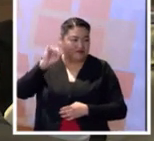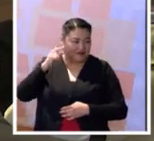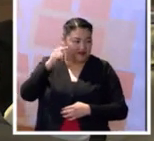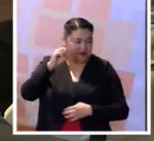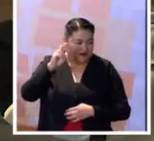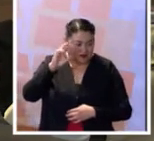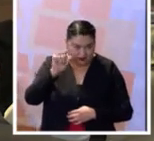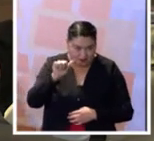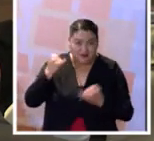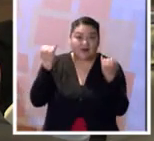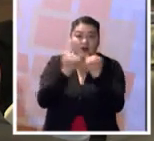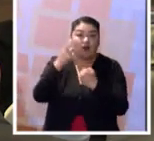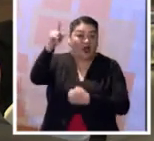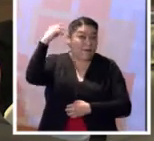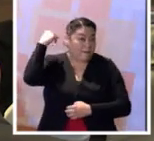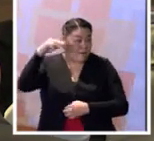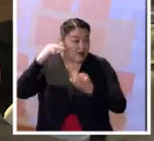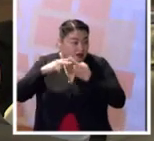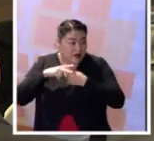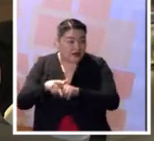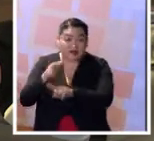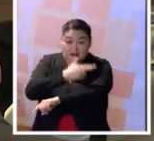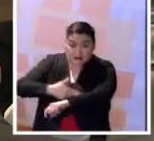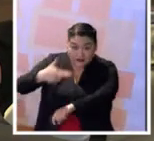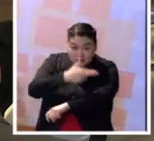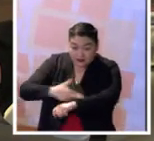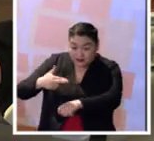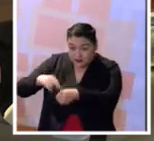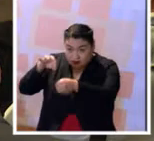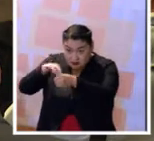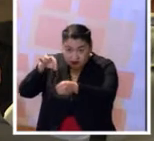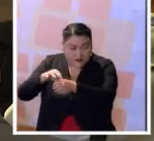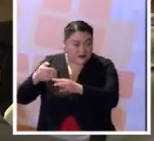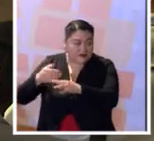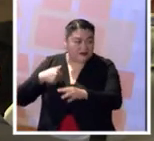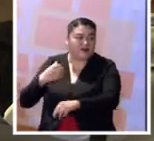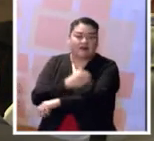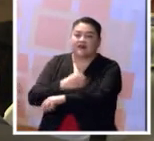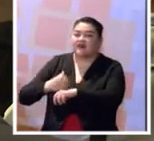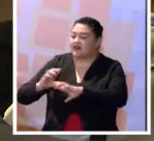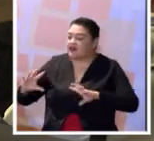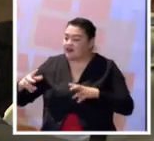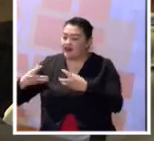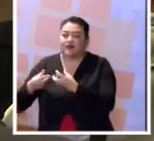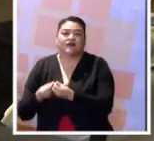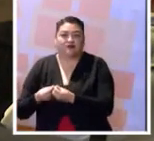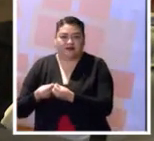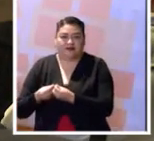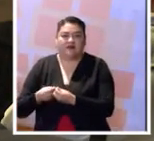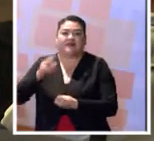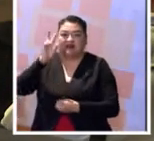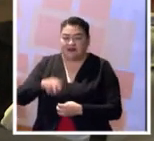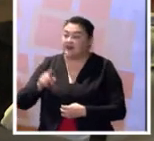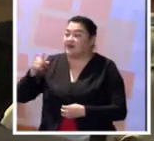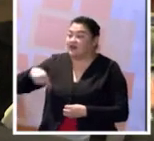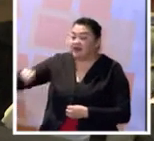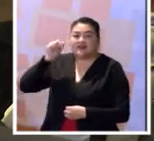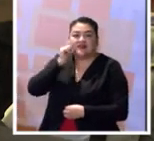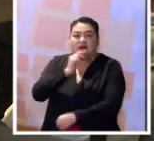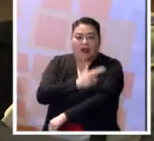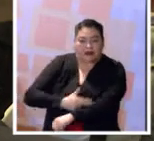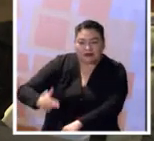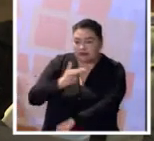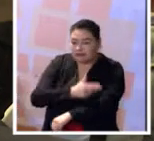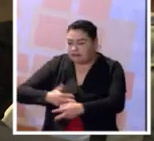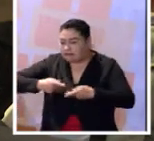en Veracruz y nos ayudó muchísimo. Bueno, estuvo como una persona muy activa en el